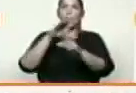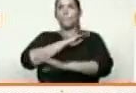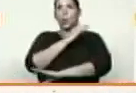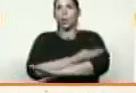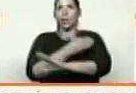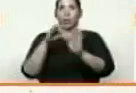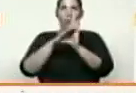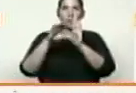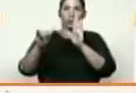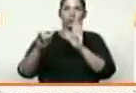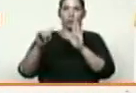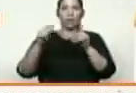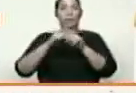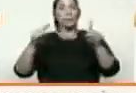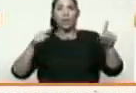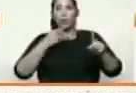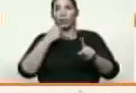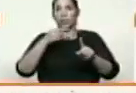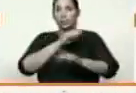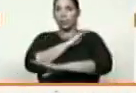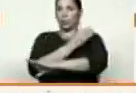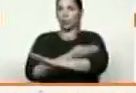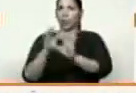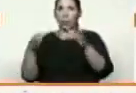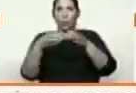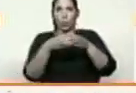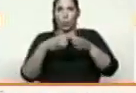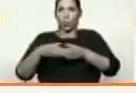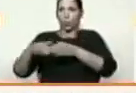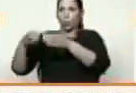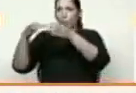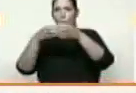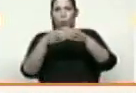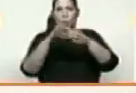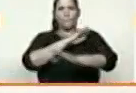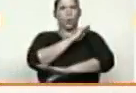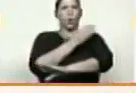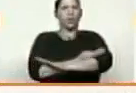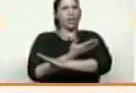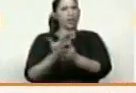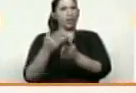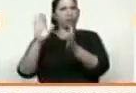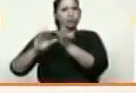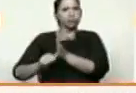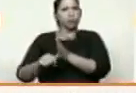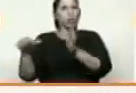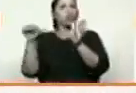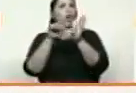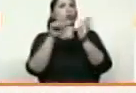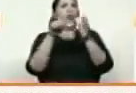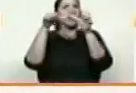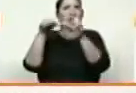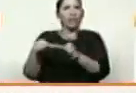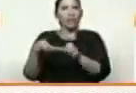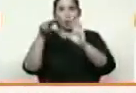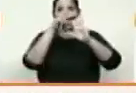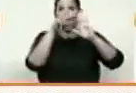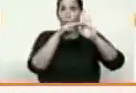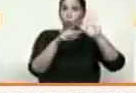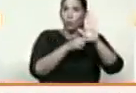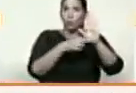poder constituido. ¿Y los poderes de facto dónde quedan? La norma entonces